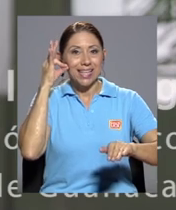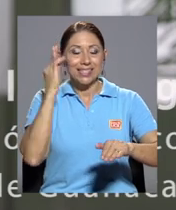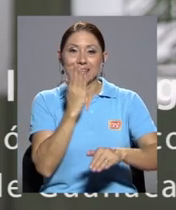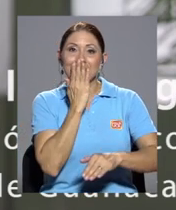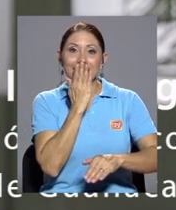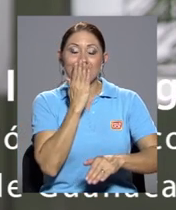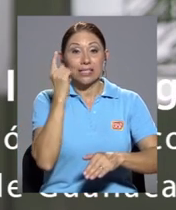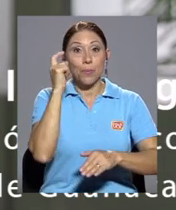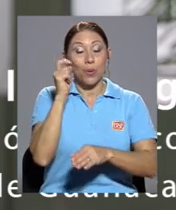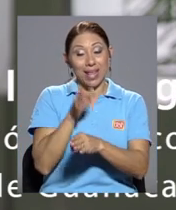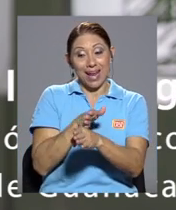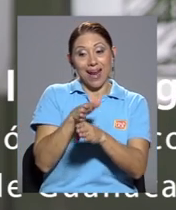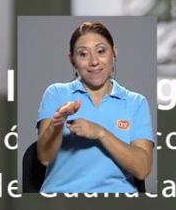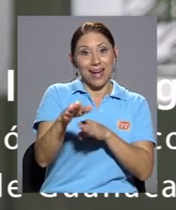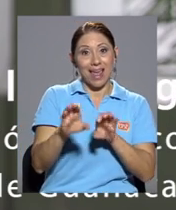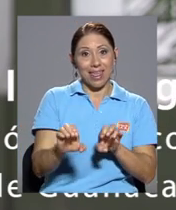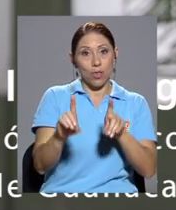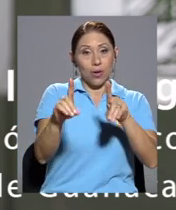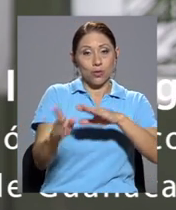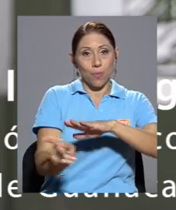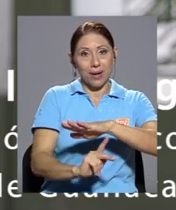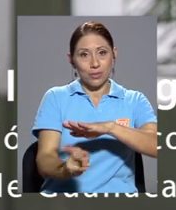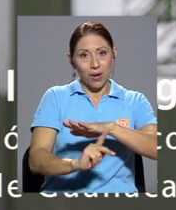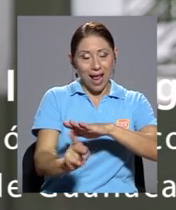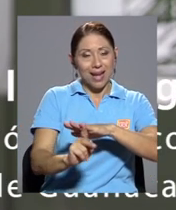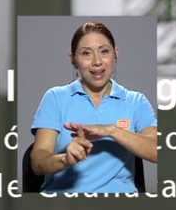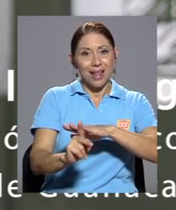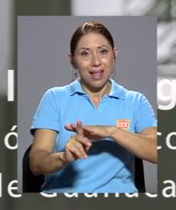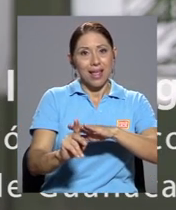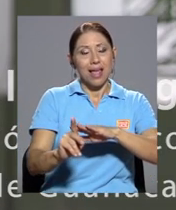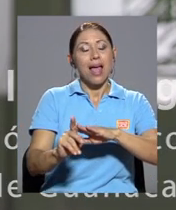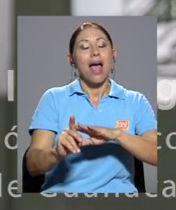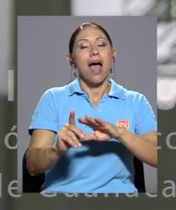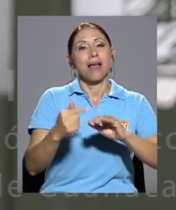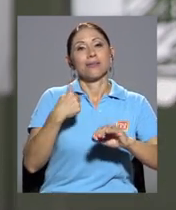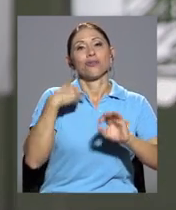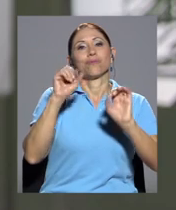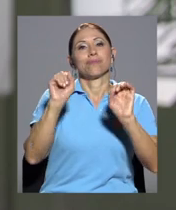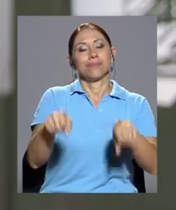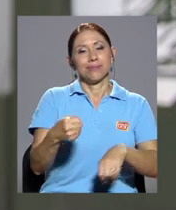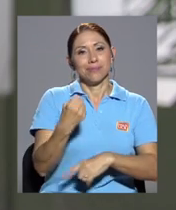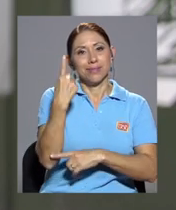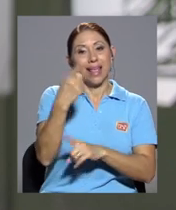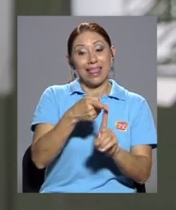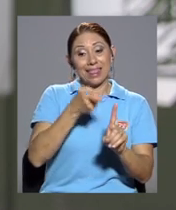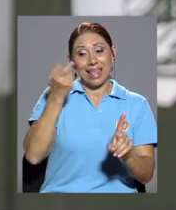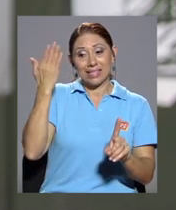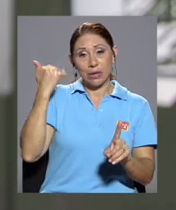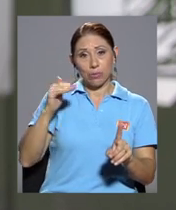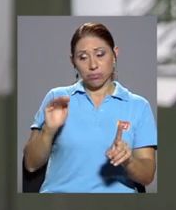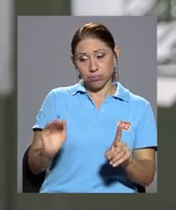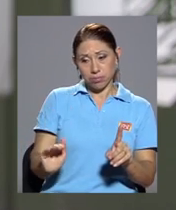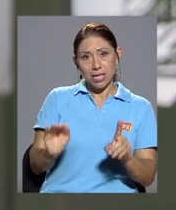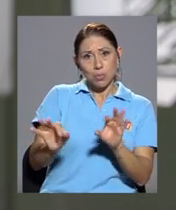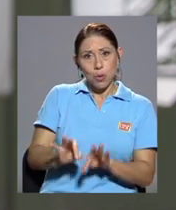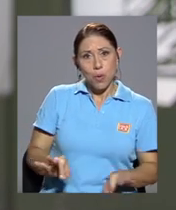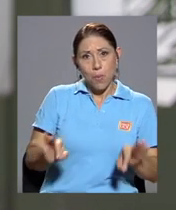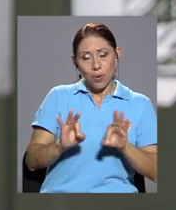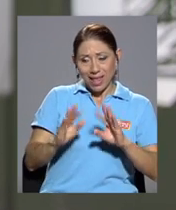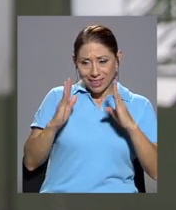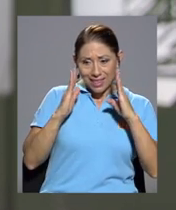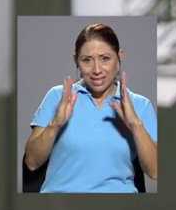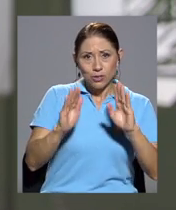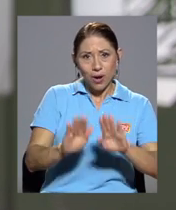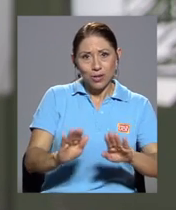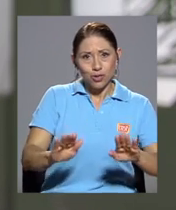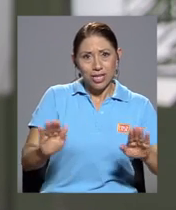me ha podido de este entender que desde los primeros años es muy importante brindarle atención a los